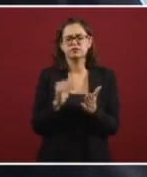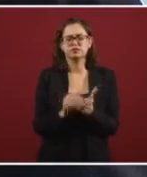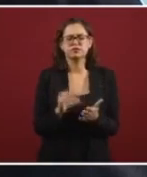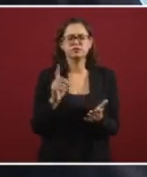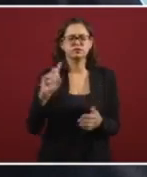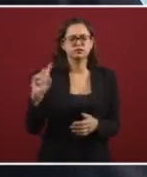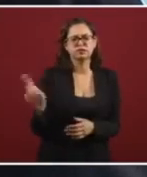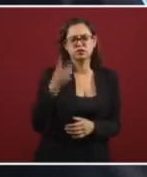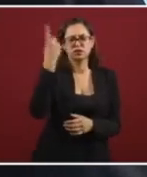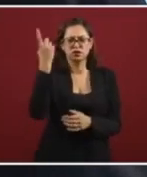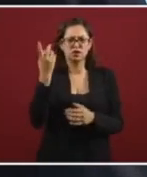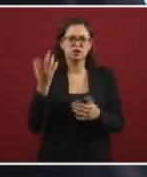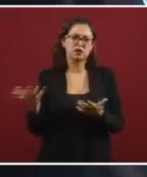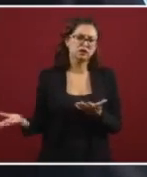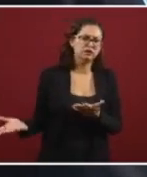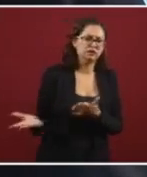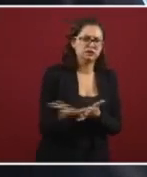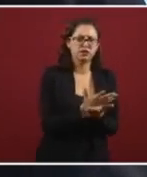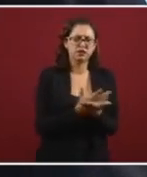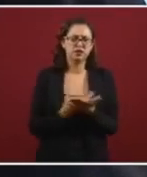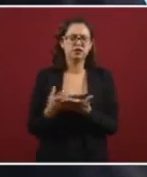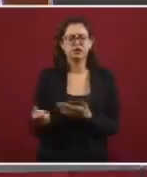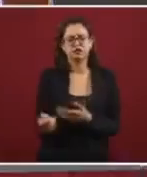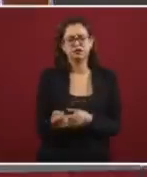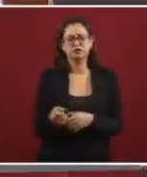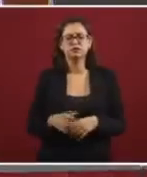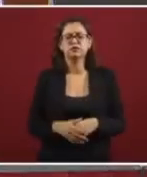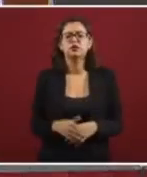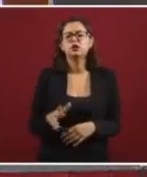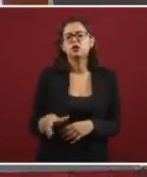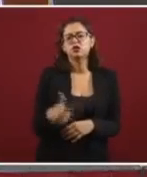$24,400 millones de gasto de los visitantes internacionales,